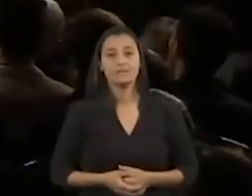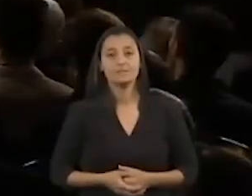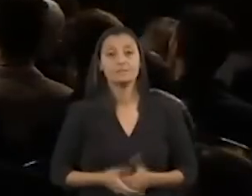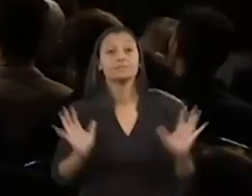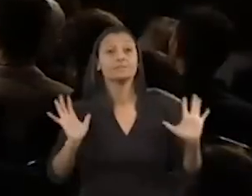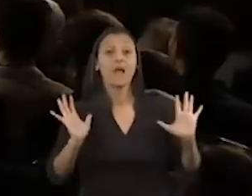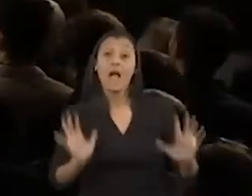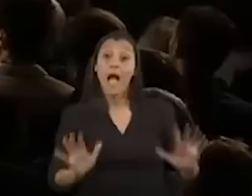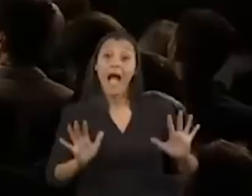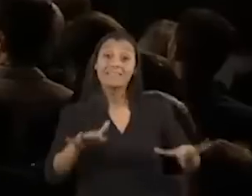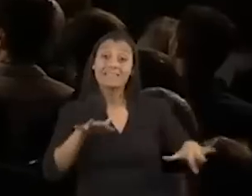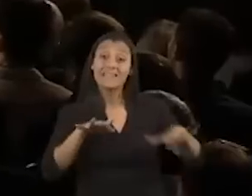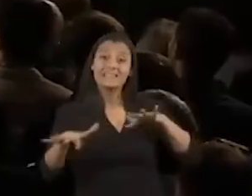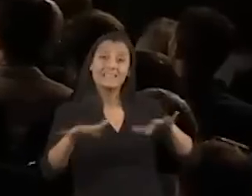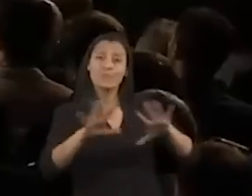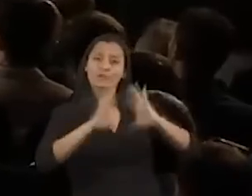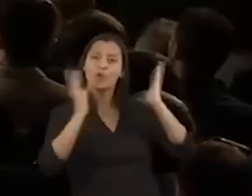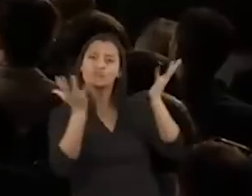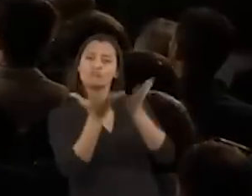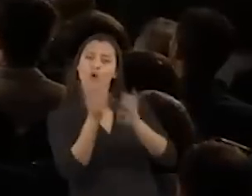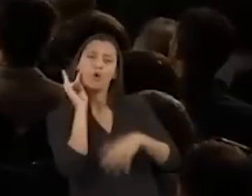En ese contexto,